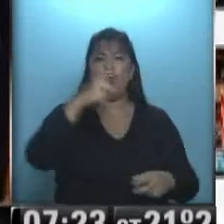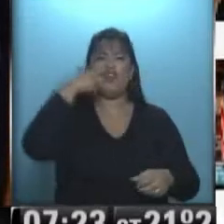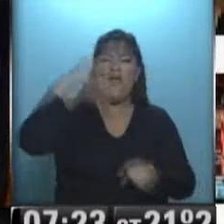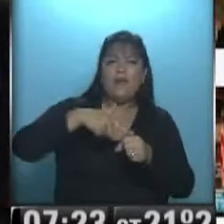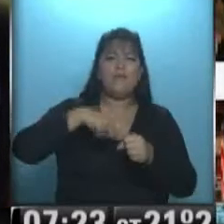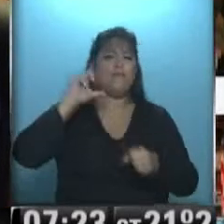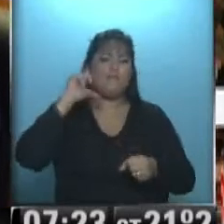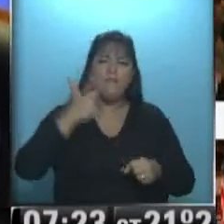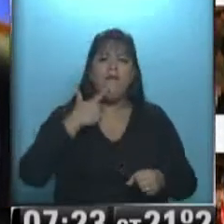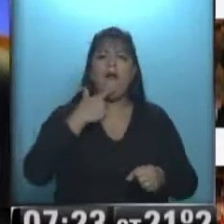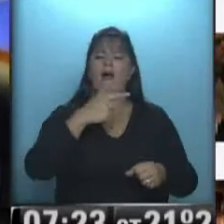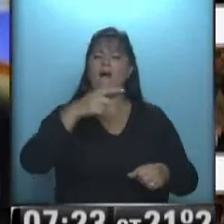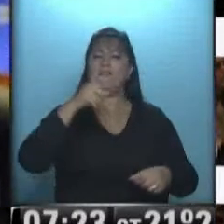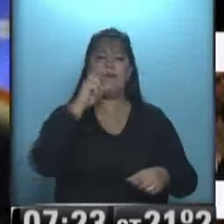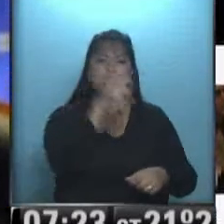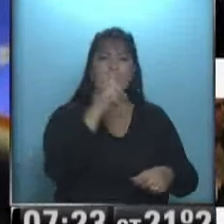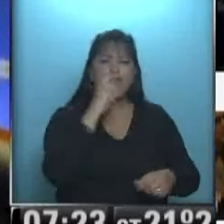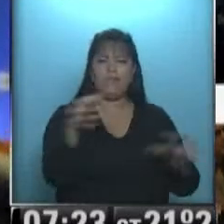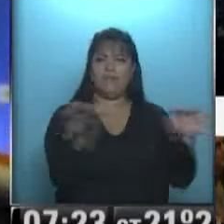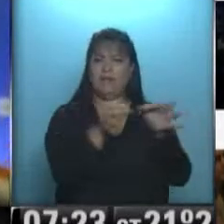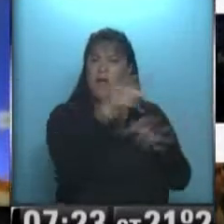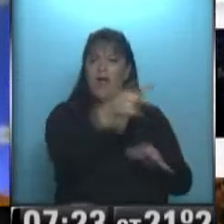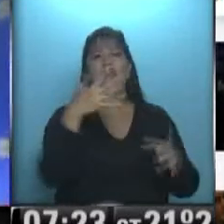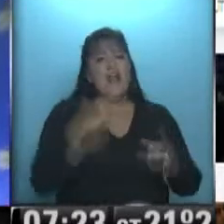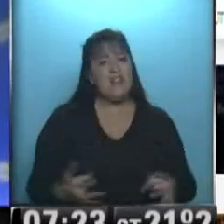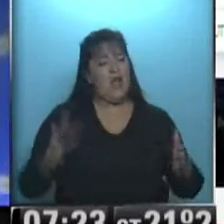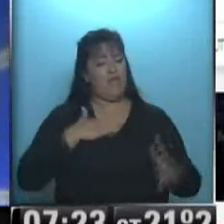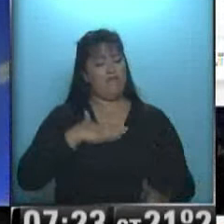no autorizadas en la zona de disputa.